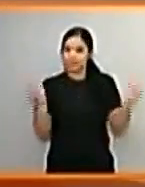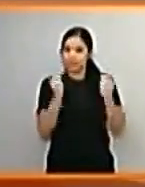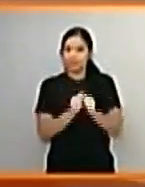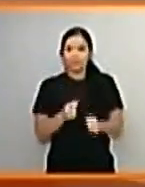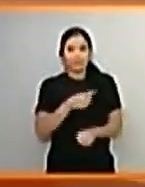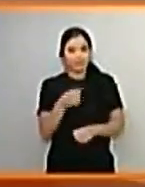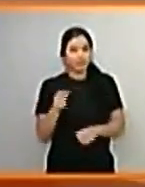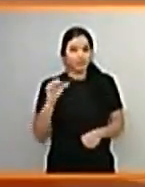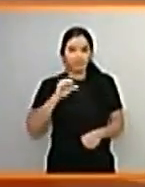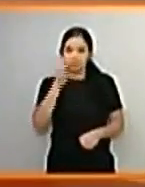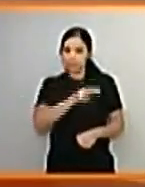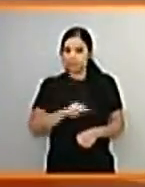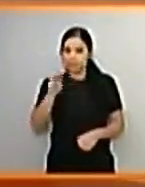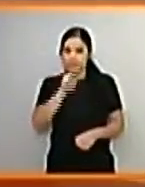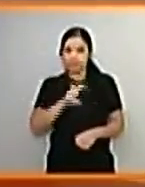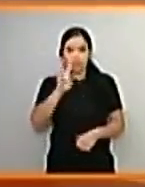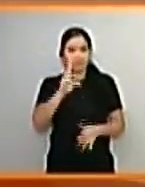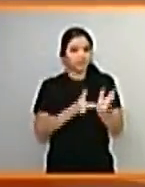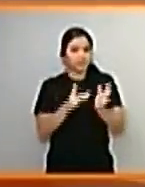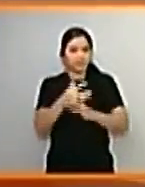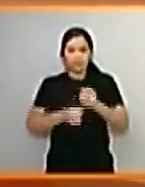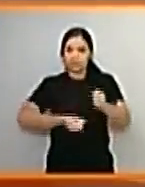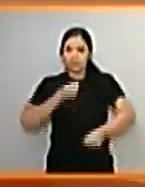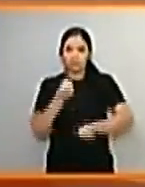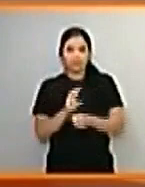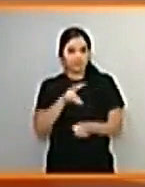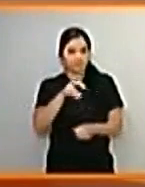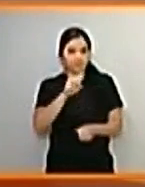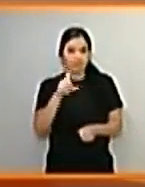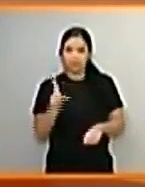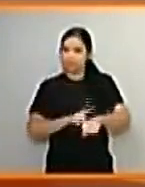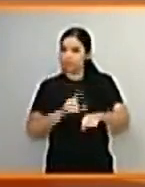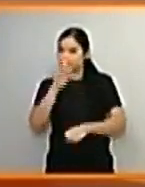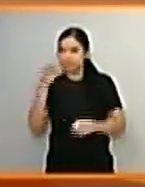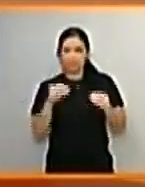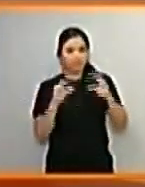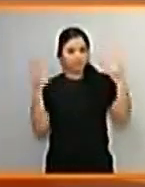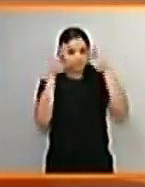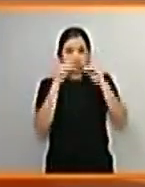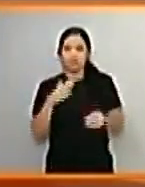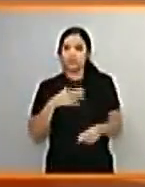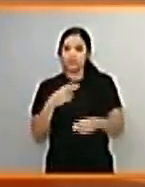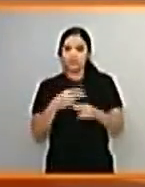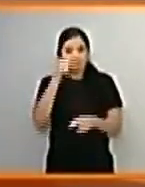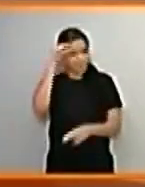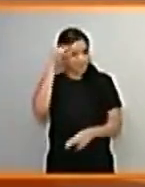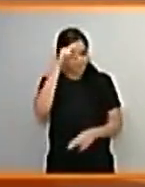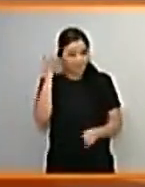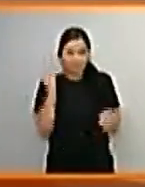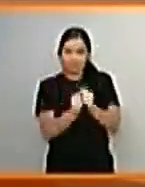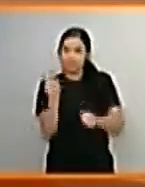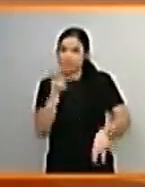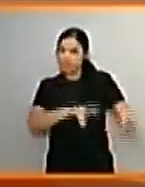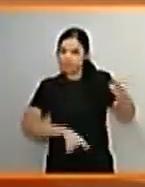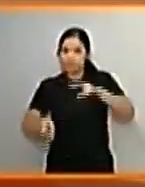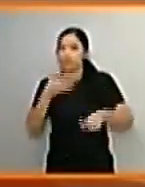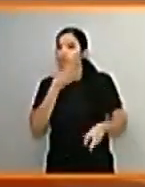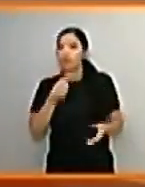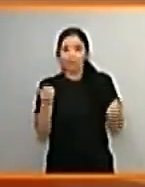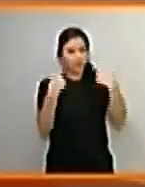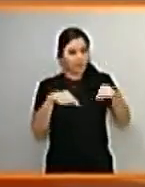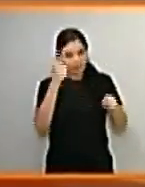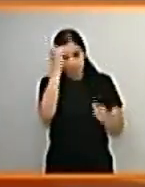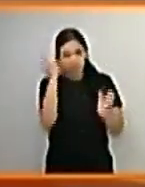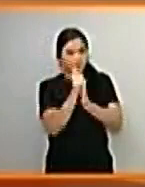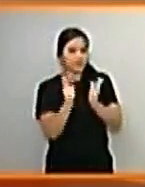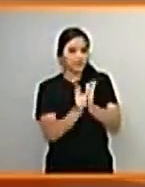ti hoy miércoles 7 de abril del 2021 cuando el reloj ya marca las 8 en punto de la noche. Mi nombre es Clemente y estoy en compañía de nuestro auditor que le da transparencia a